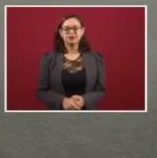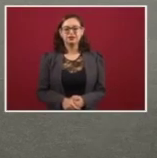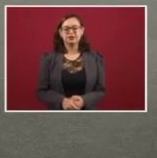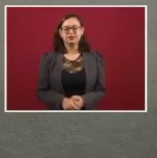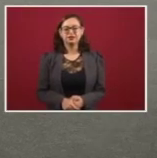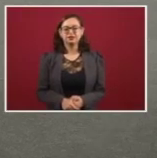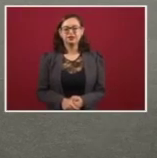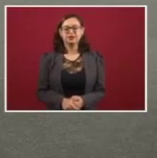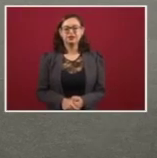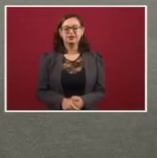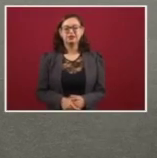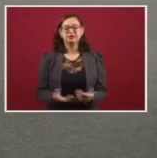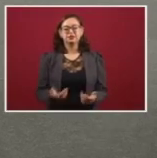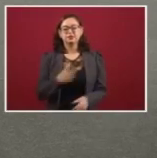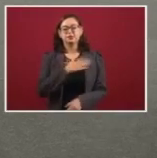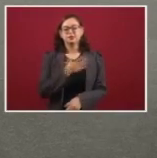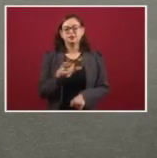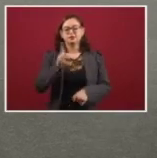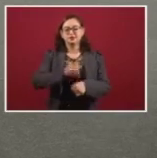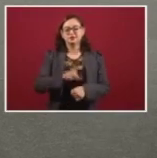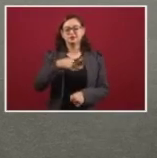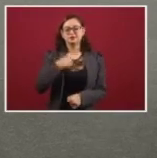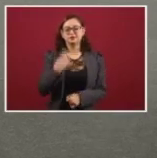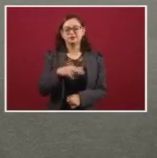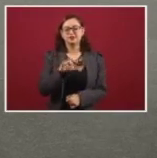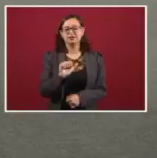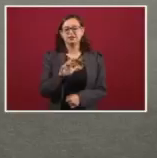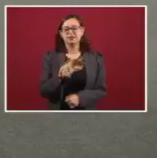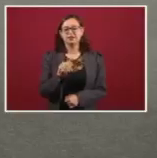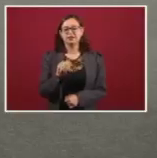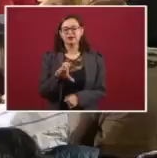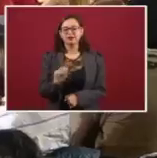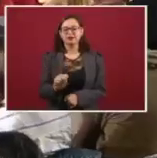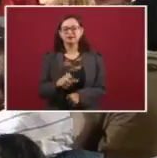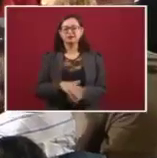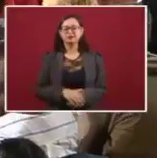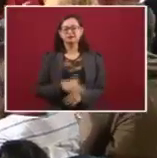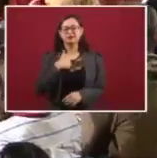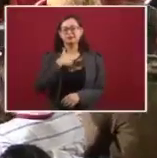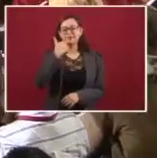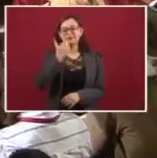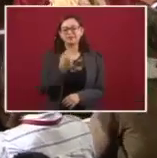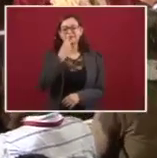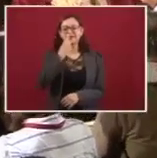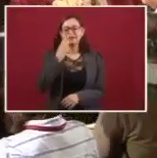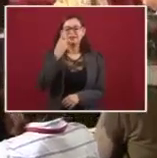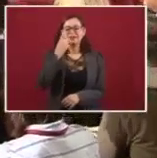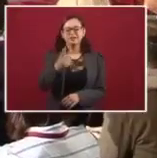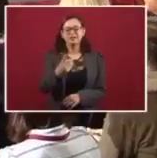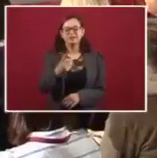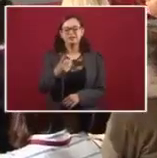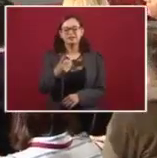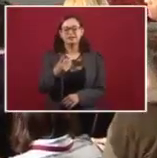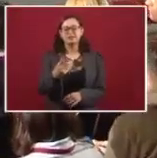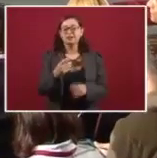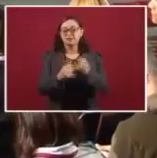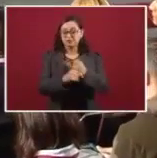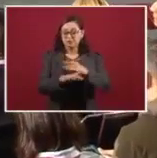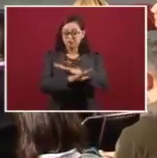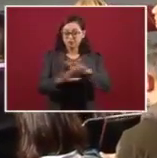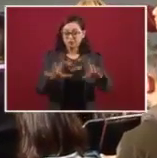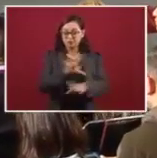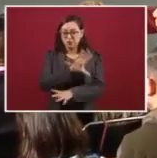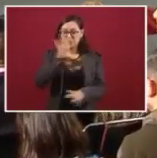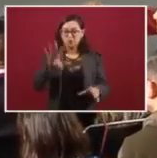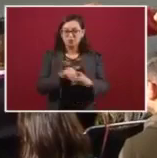Buenos días, señor presidente. Carlos Montesinos de la Hoguera. Saber si ya tiene información, ya le pasaron el informe completo de